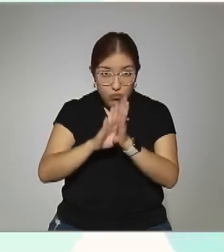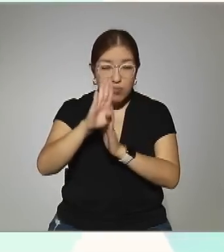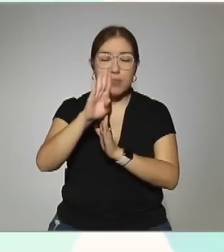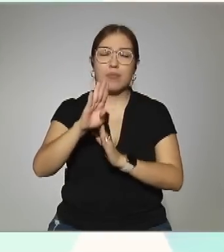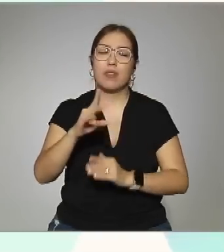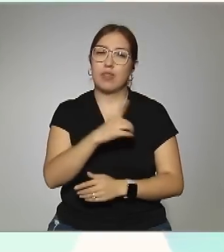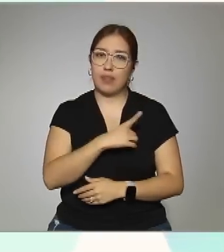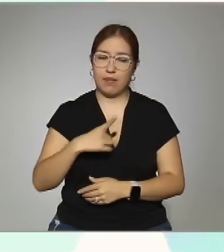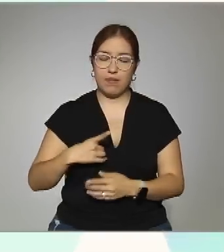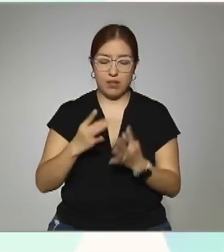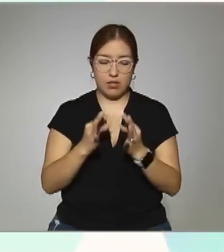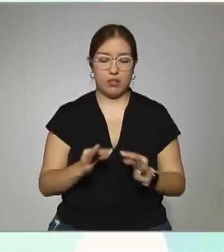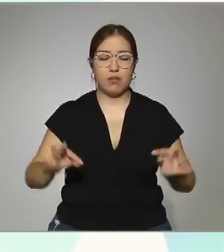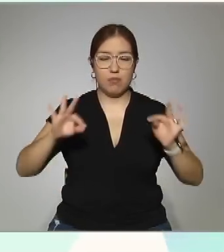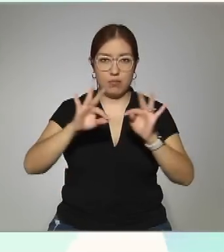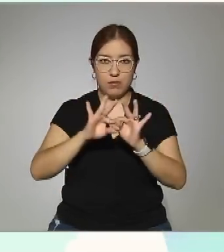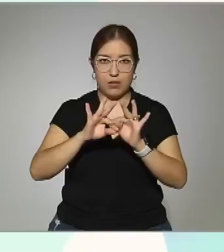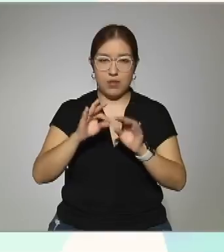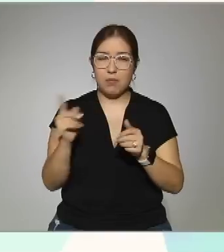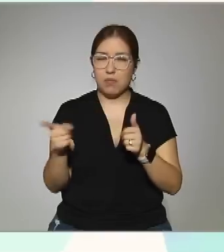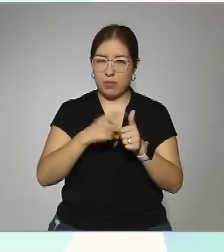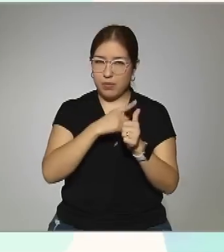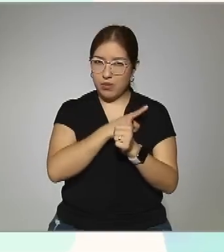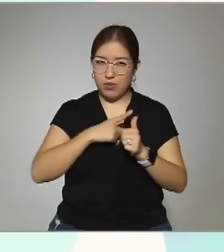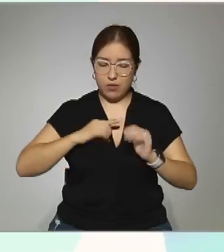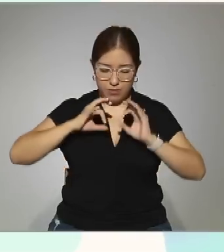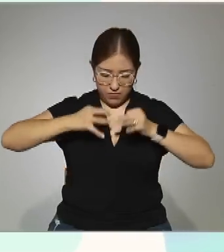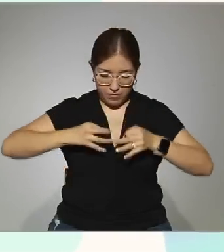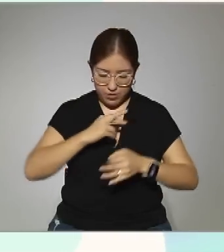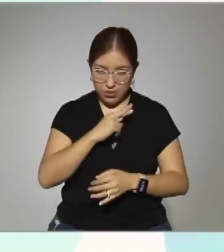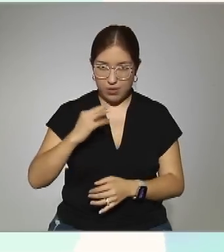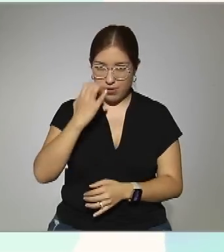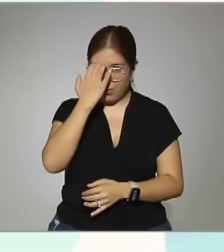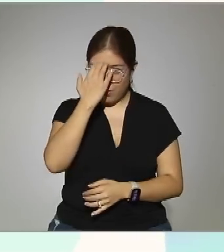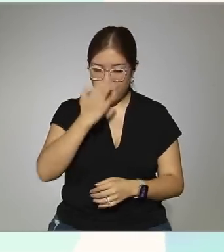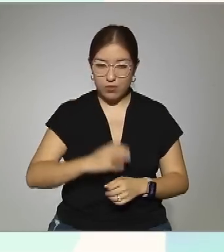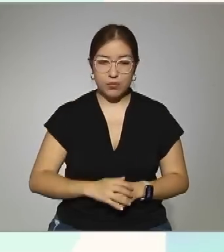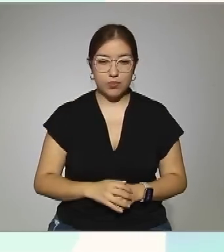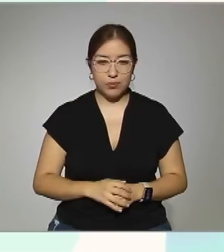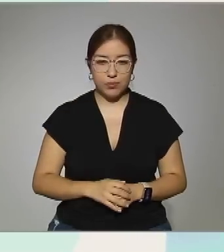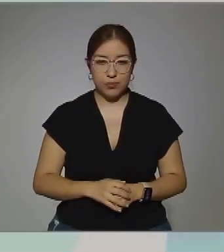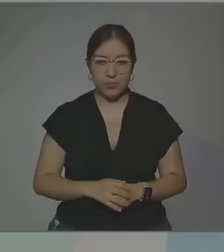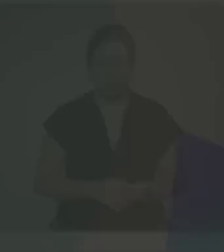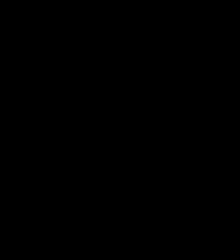es necesario abordarlo y reconocerlo.